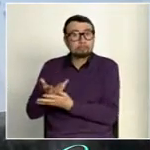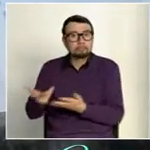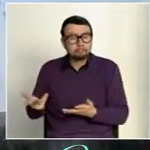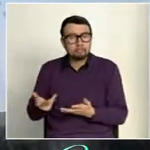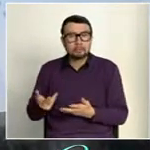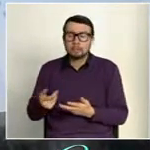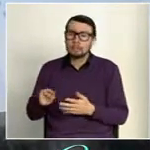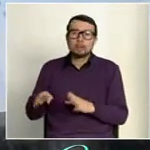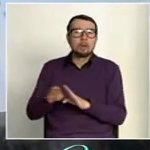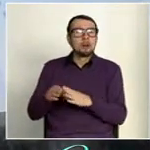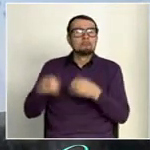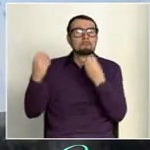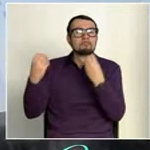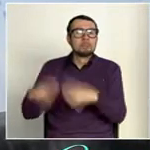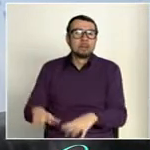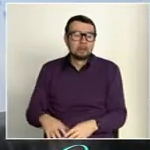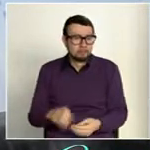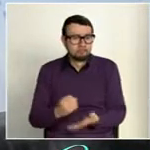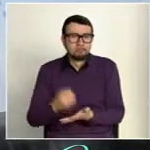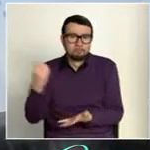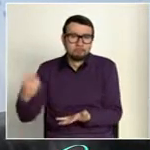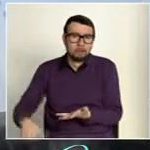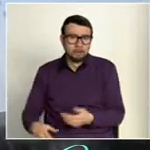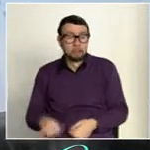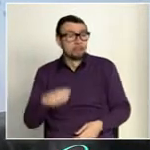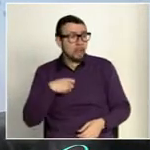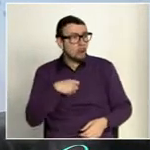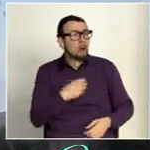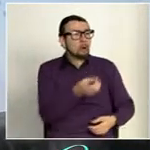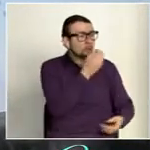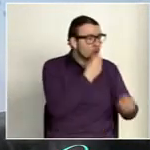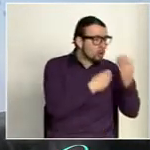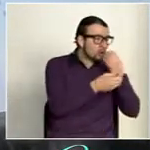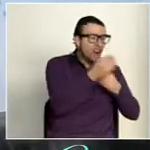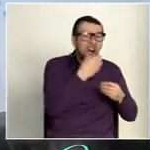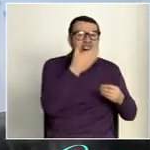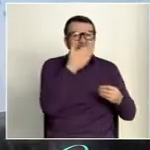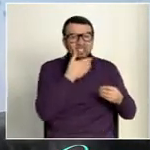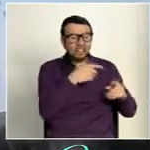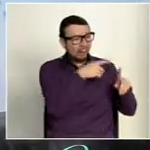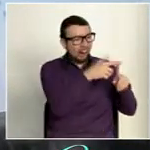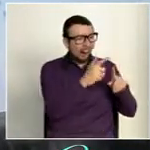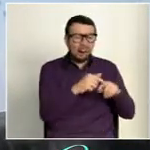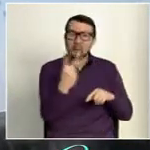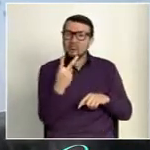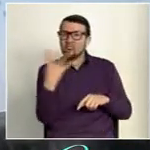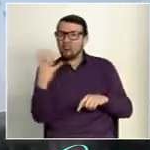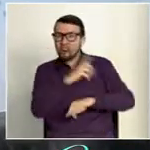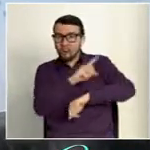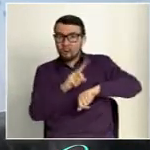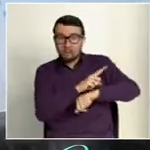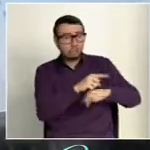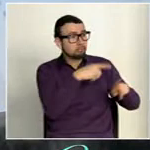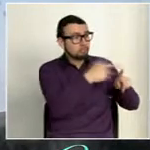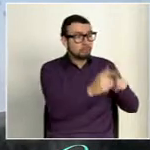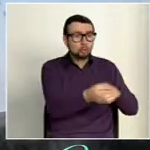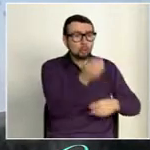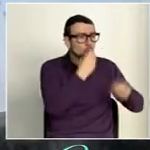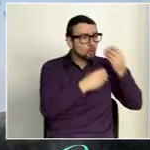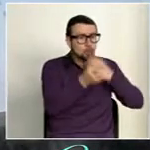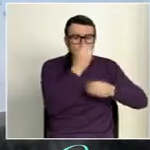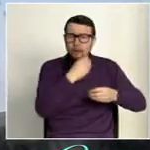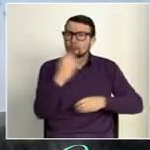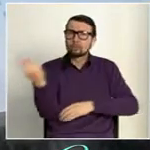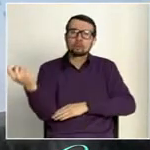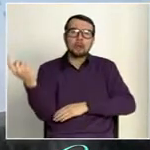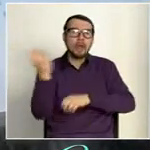un desperdicio de dinero y de tiempo porque tenemos todas las frutas disponibles 24 horas al día y 365 días al